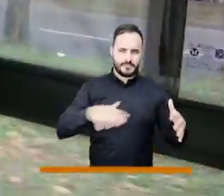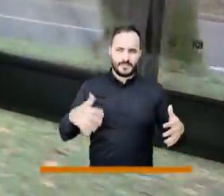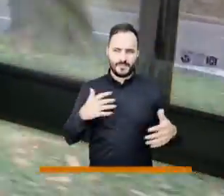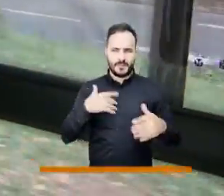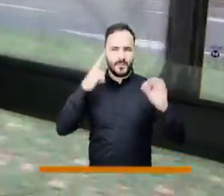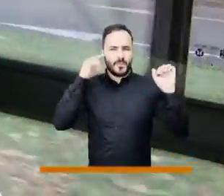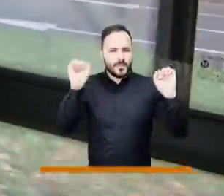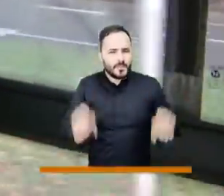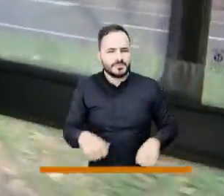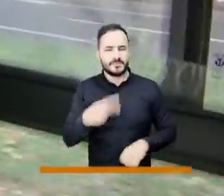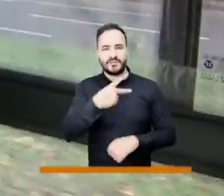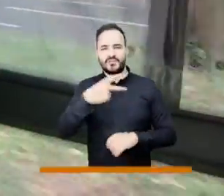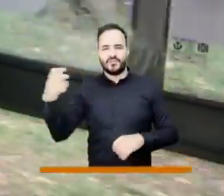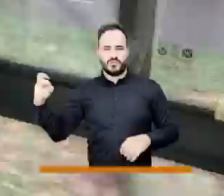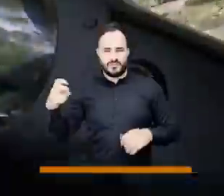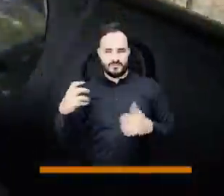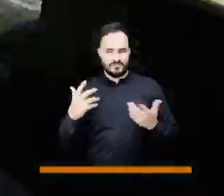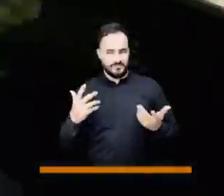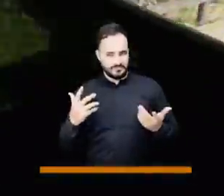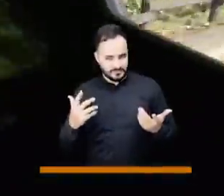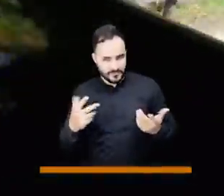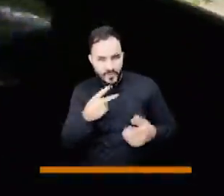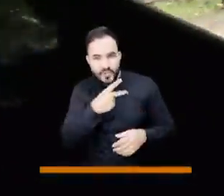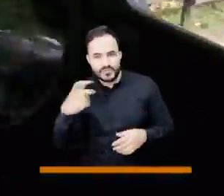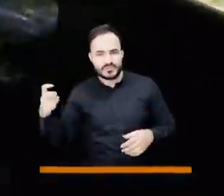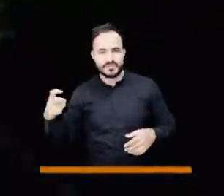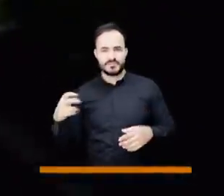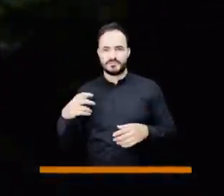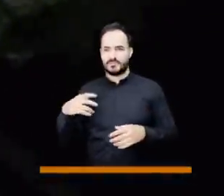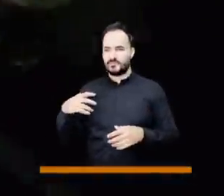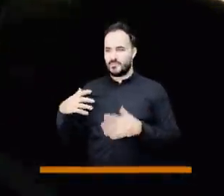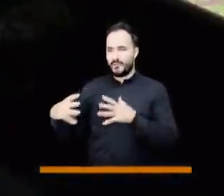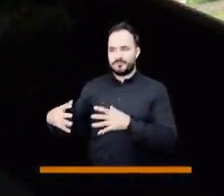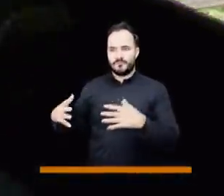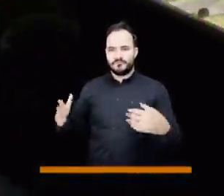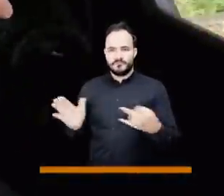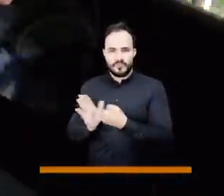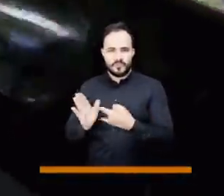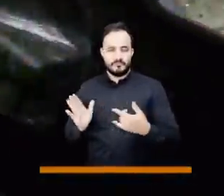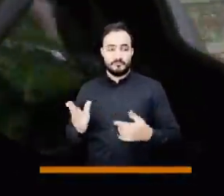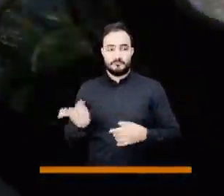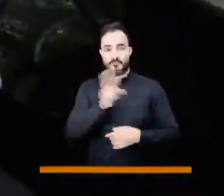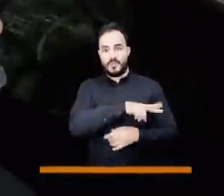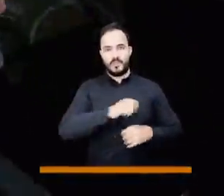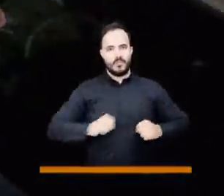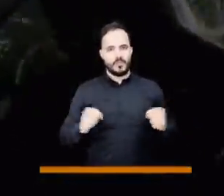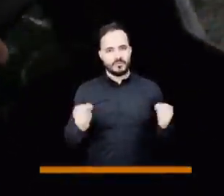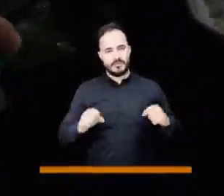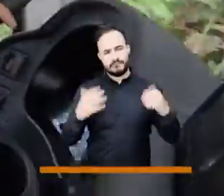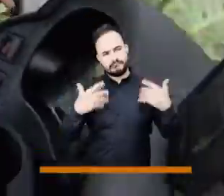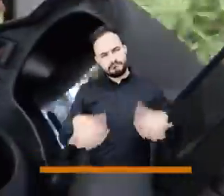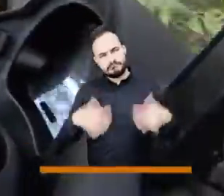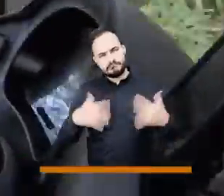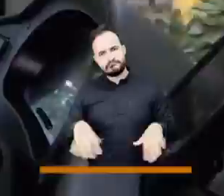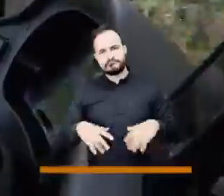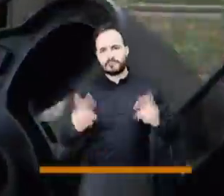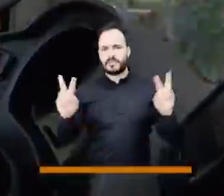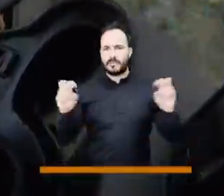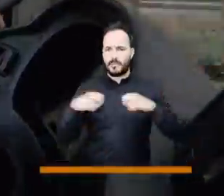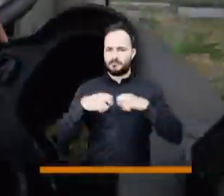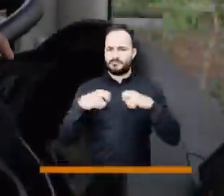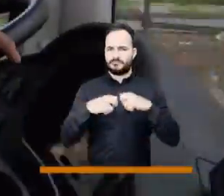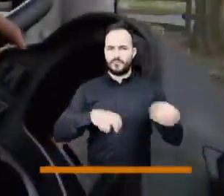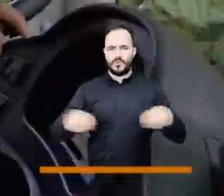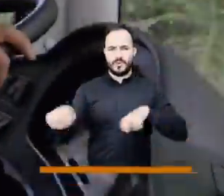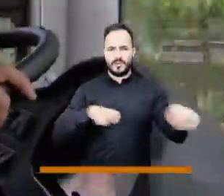puede cargar los 200 buses en automático, o sea, simultáneamente. En Bogotá están pasando unas cosas